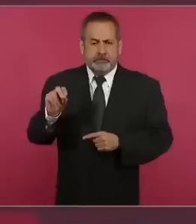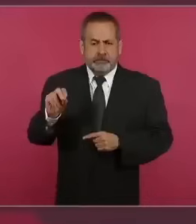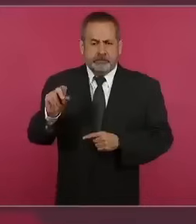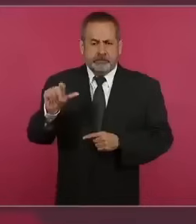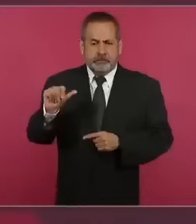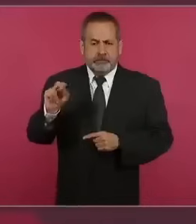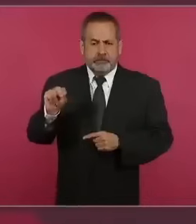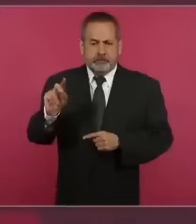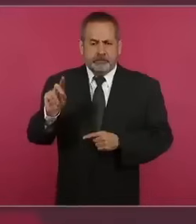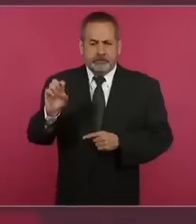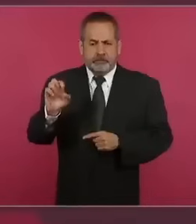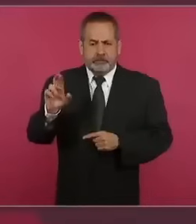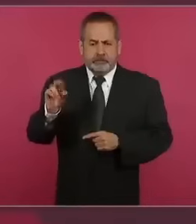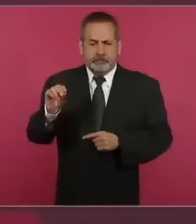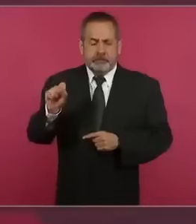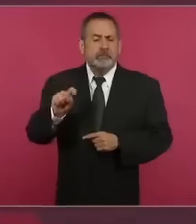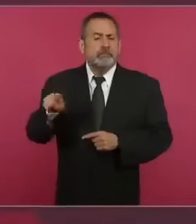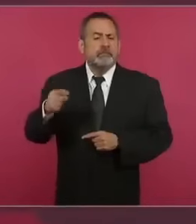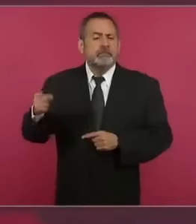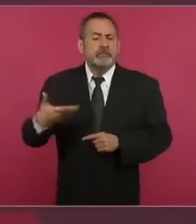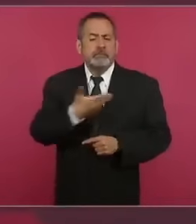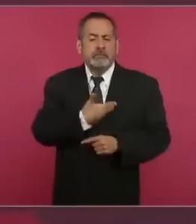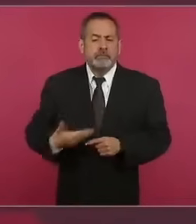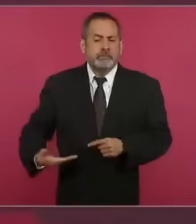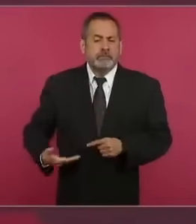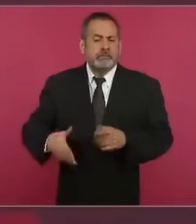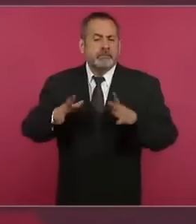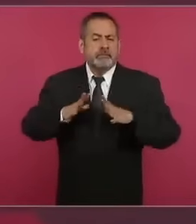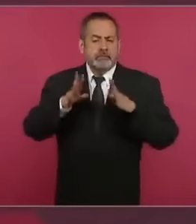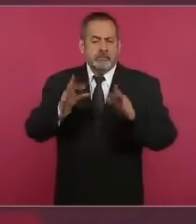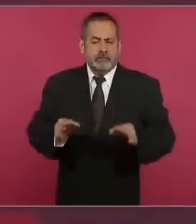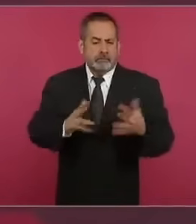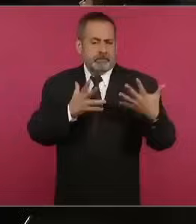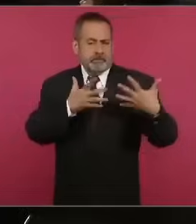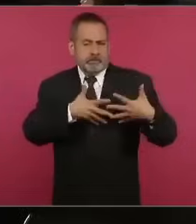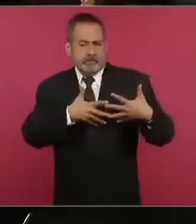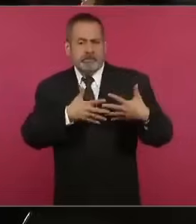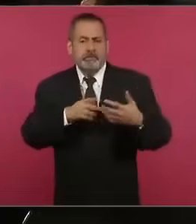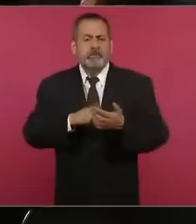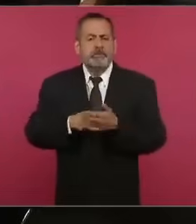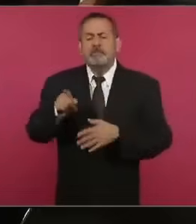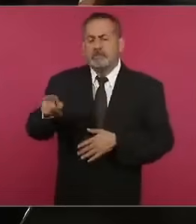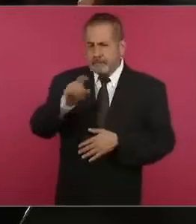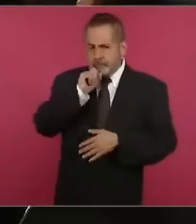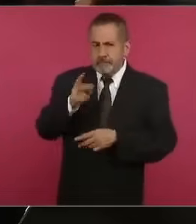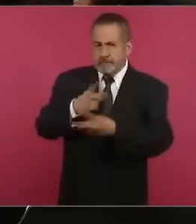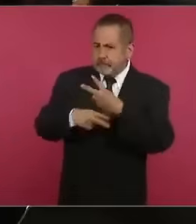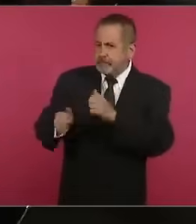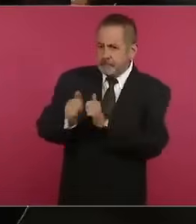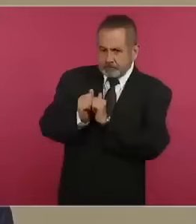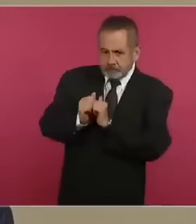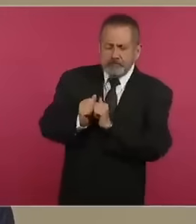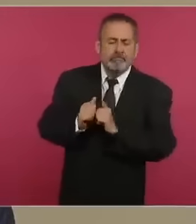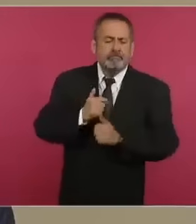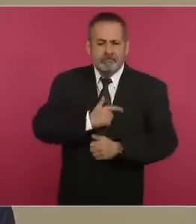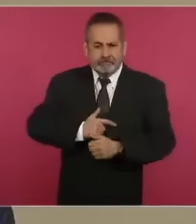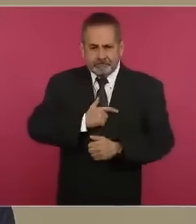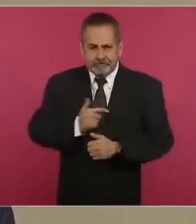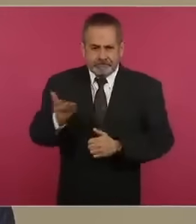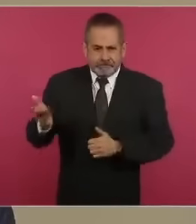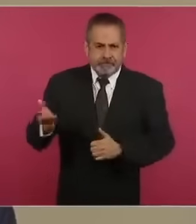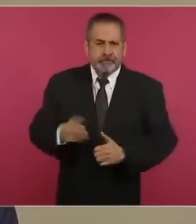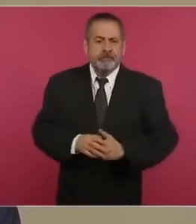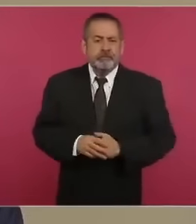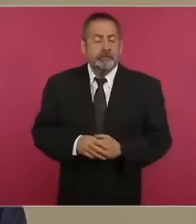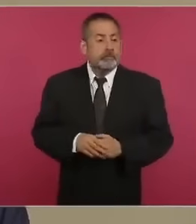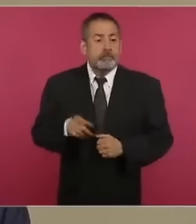de la Fundación Teletón. Tenemos con él, y está aquí con nosotros, nos da mucho gusto.